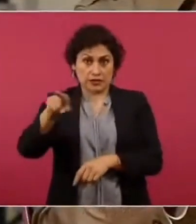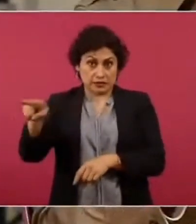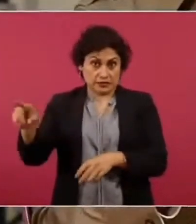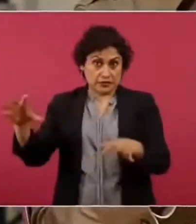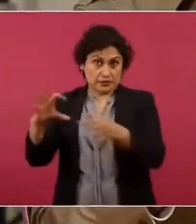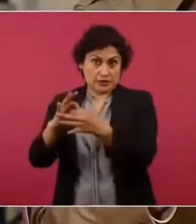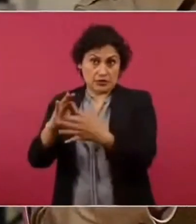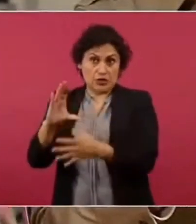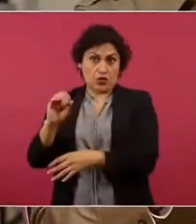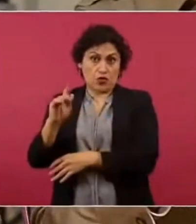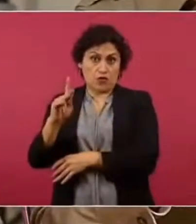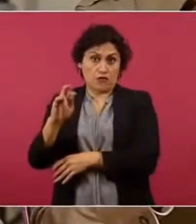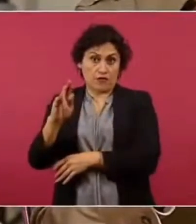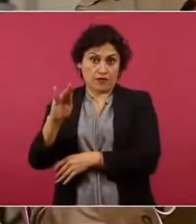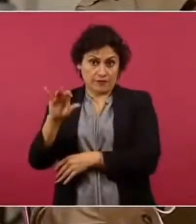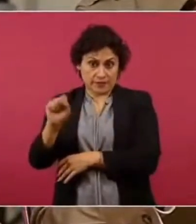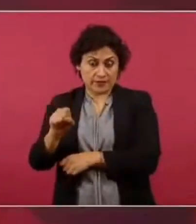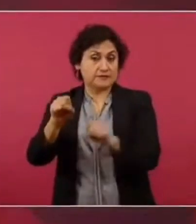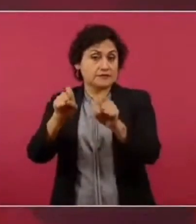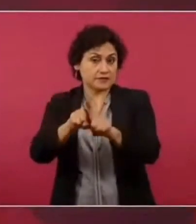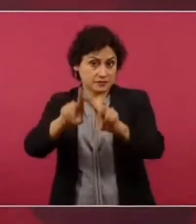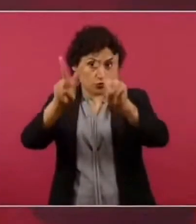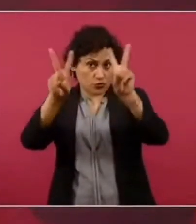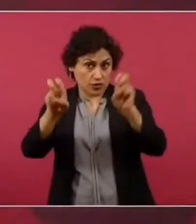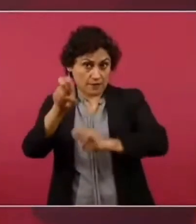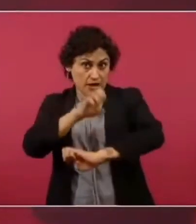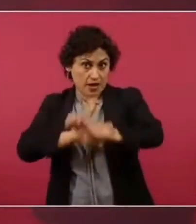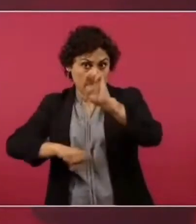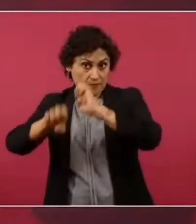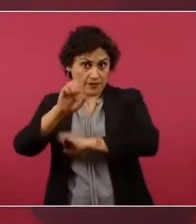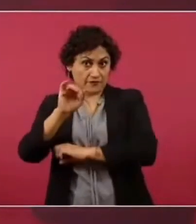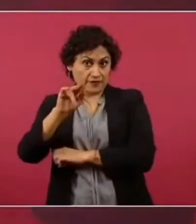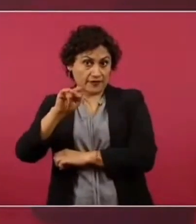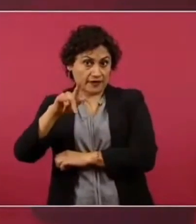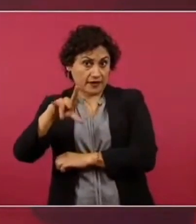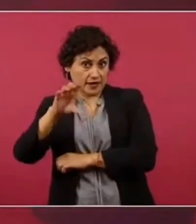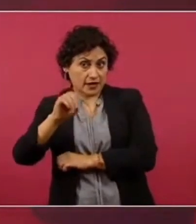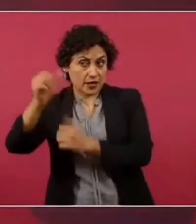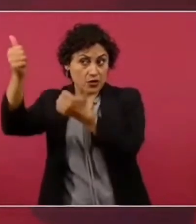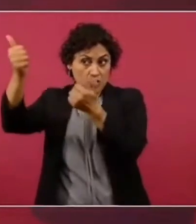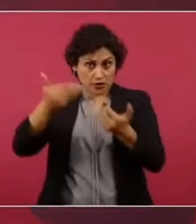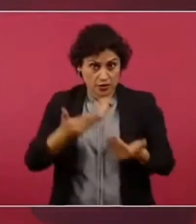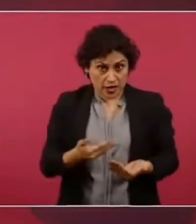esta depuración de En empresas algunos vinculadas casos, al fentanilo? En algunos casos. A la importación de fentanilo en algunos En casos. algunos casos, sí.